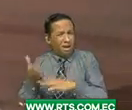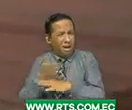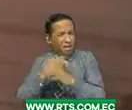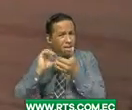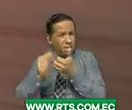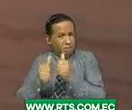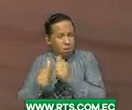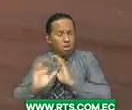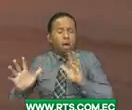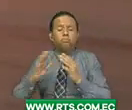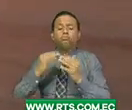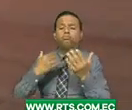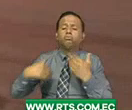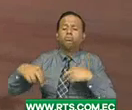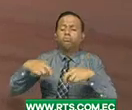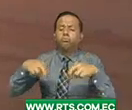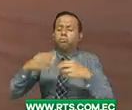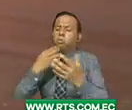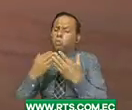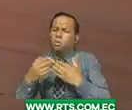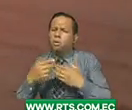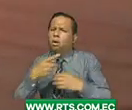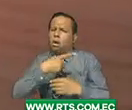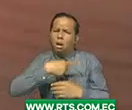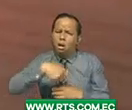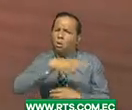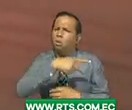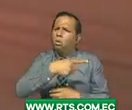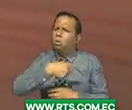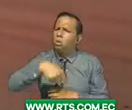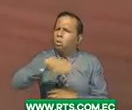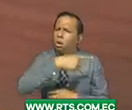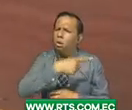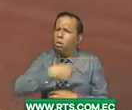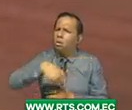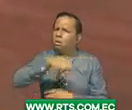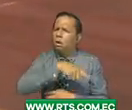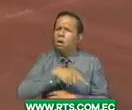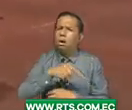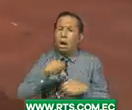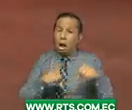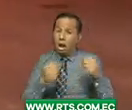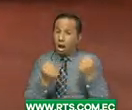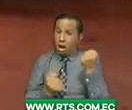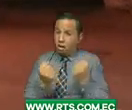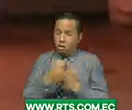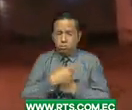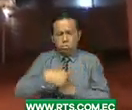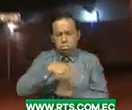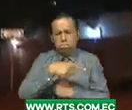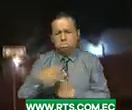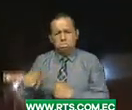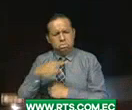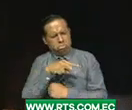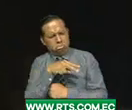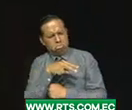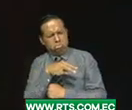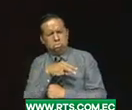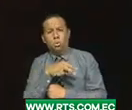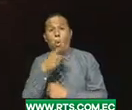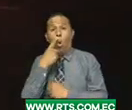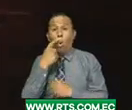también, y ellos pasaron, habían pasado varias veces en una camioneta. De ahí dos tipos pasaron